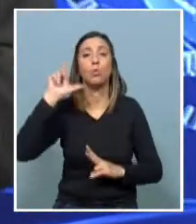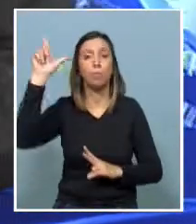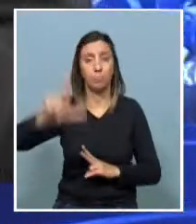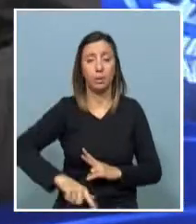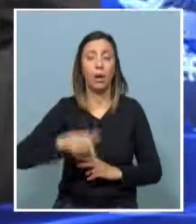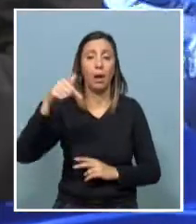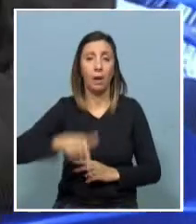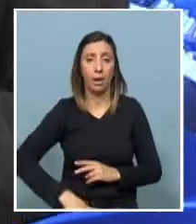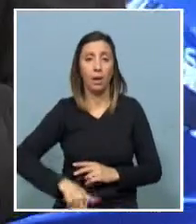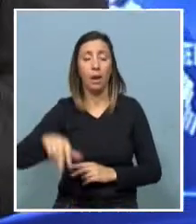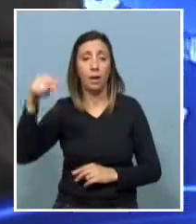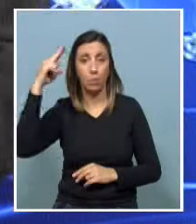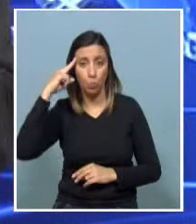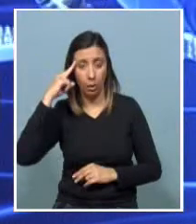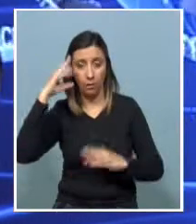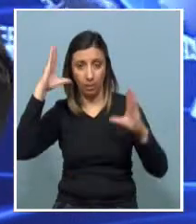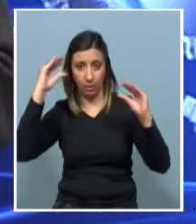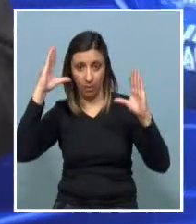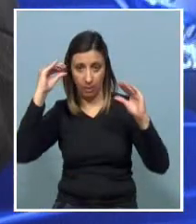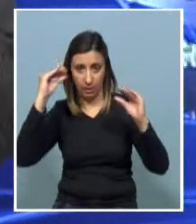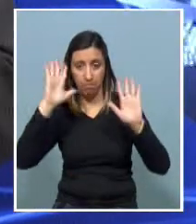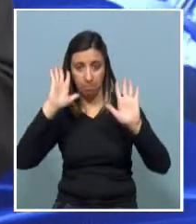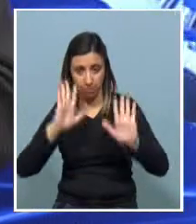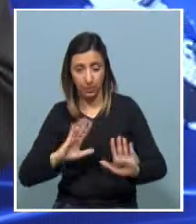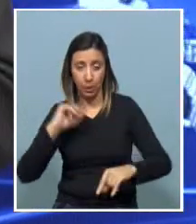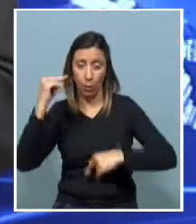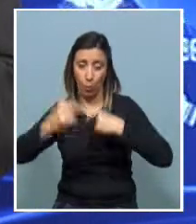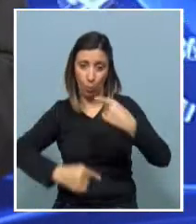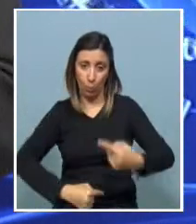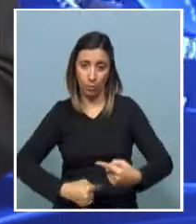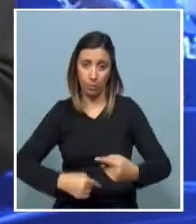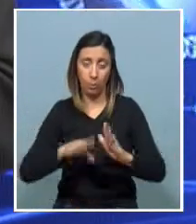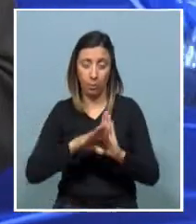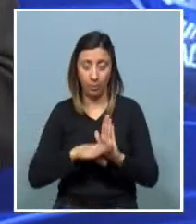en la pantalla de Canal 13, como les decía, a las 21. Quédense acá porque tenemos